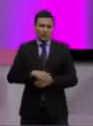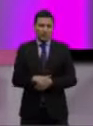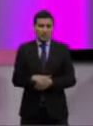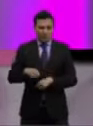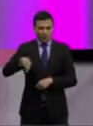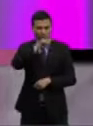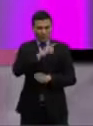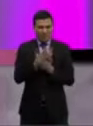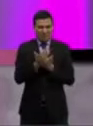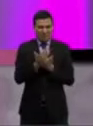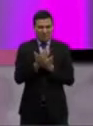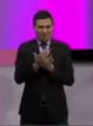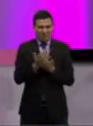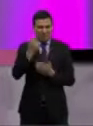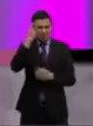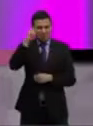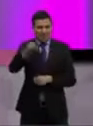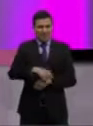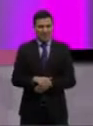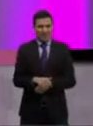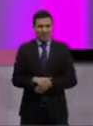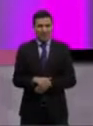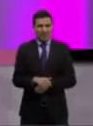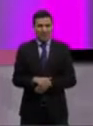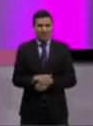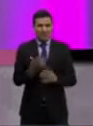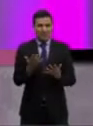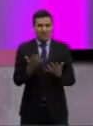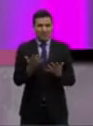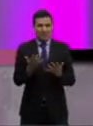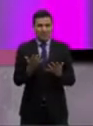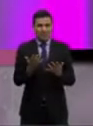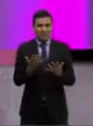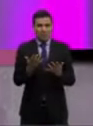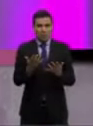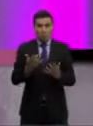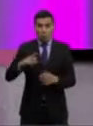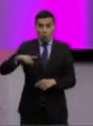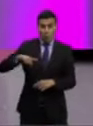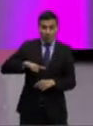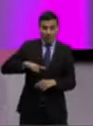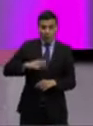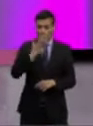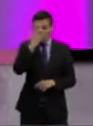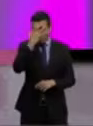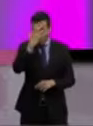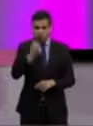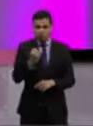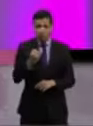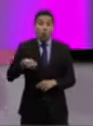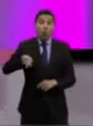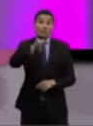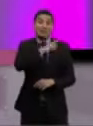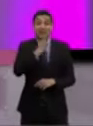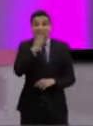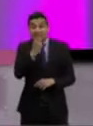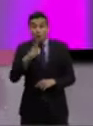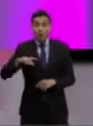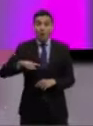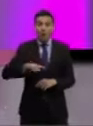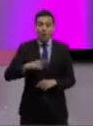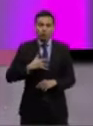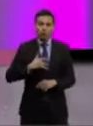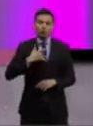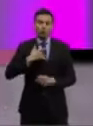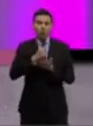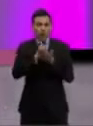esperando para salir adelante? ¿Qué tanto más queremos ver de este gobierno autoritario que lo llaman sensible? Pues yo no lo veo. Que lo llamas